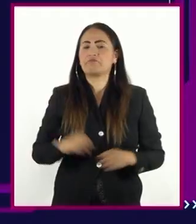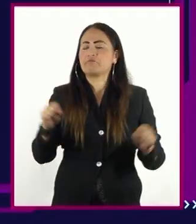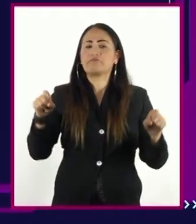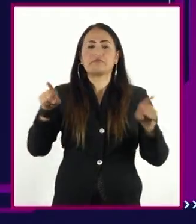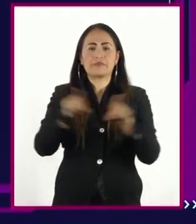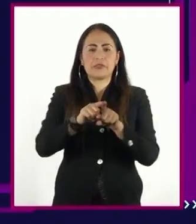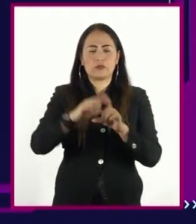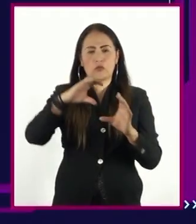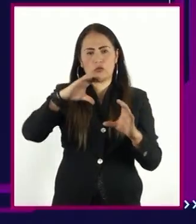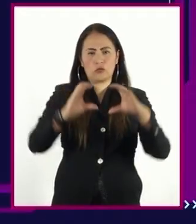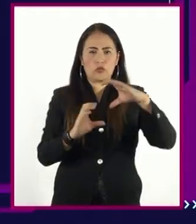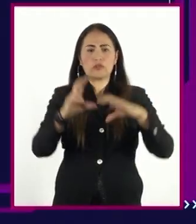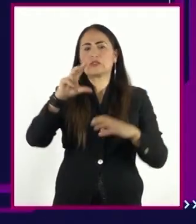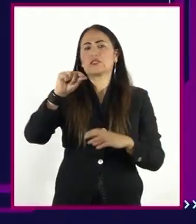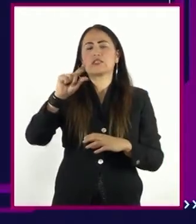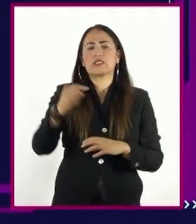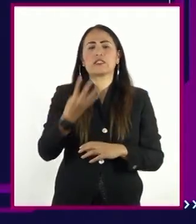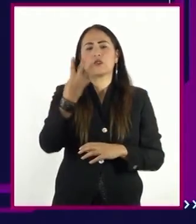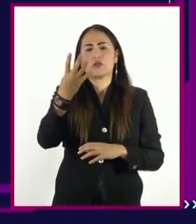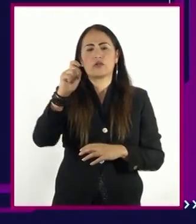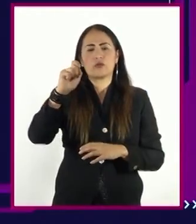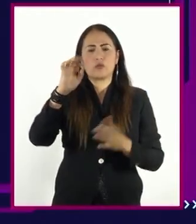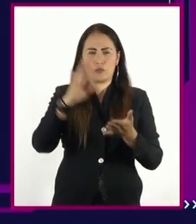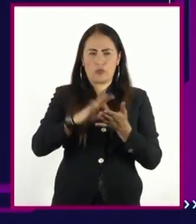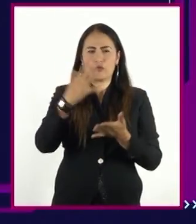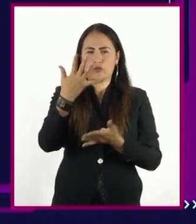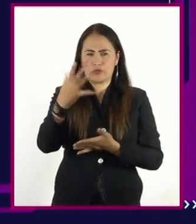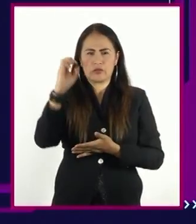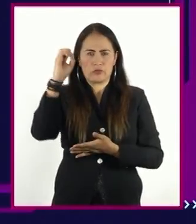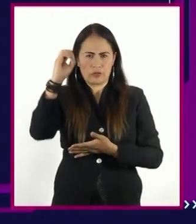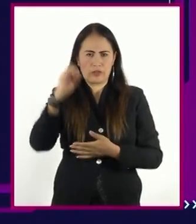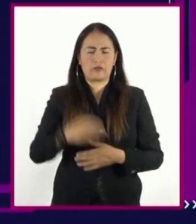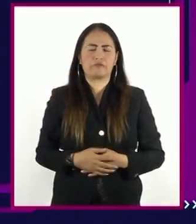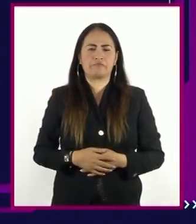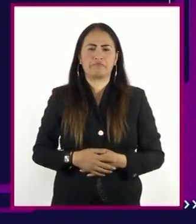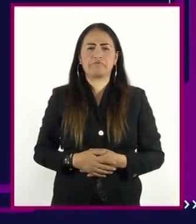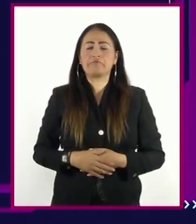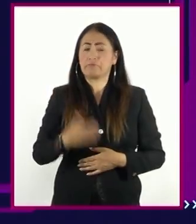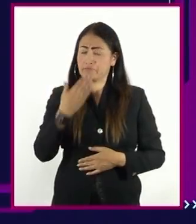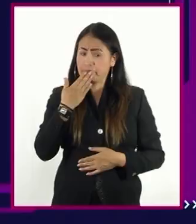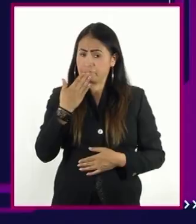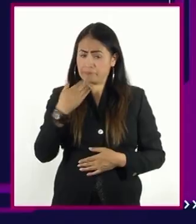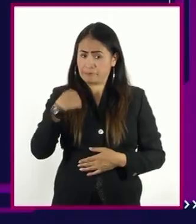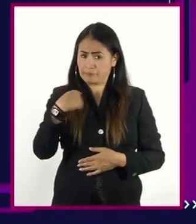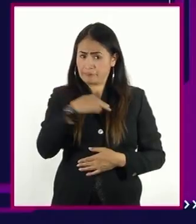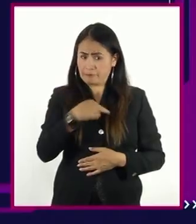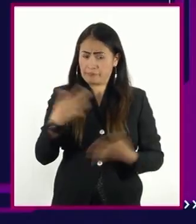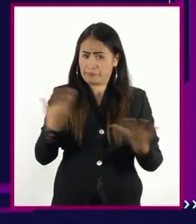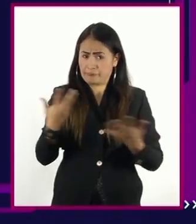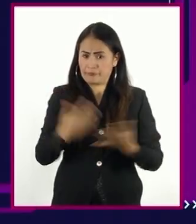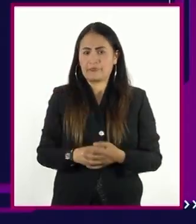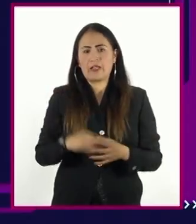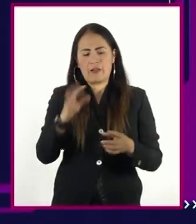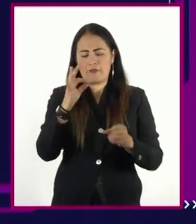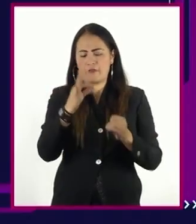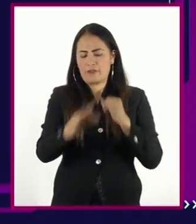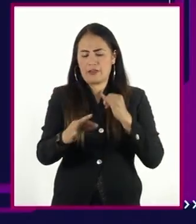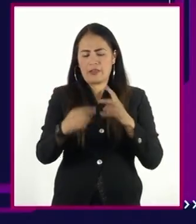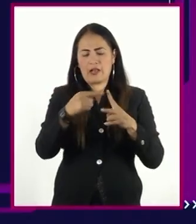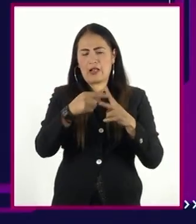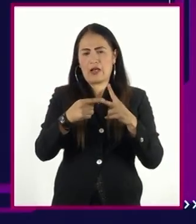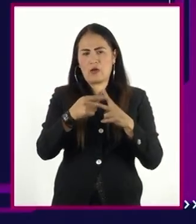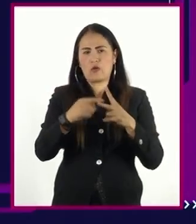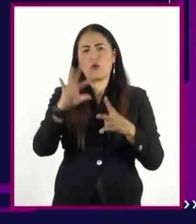pero marcamos 74.5 grados, y si nuestro procedimiento fue correcto, nos queda el último ángulo